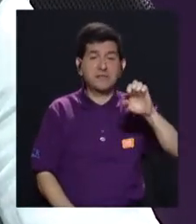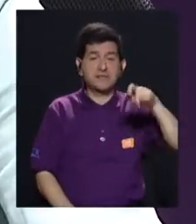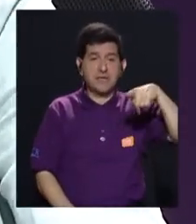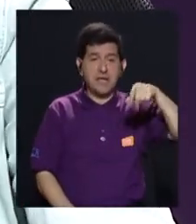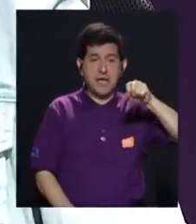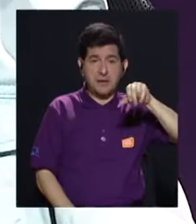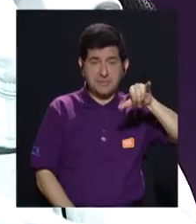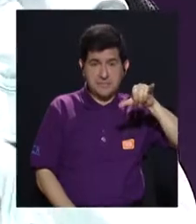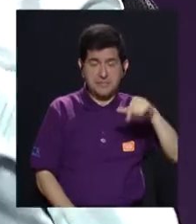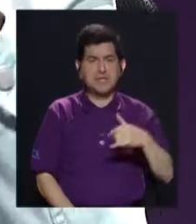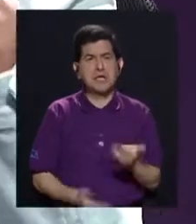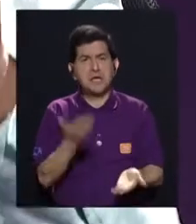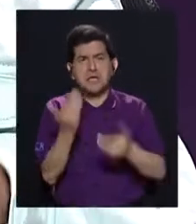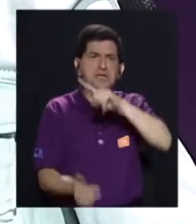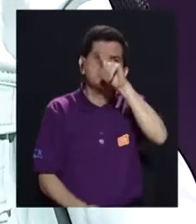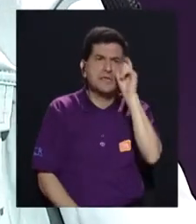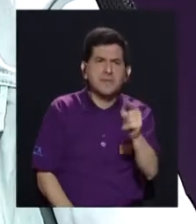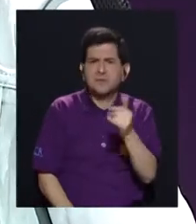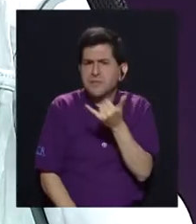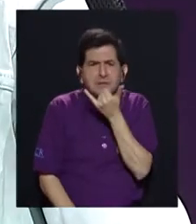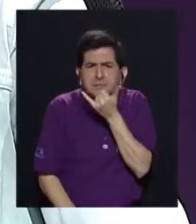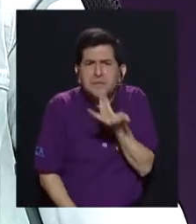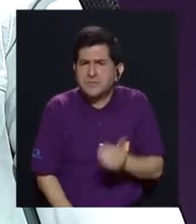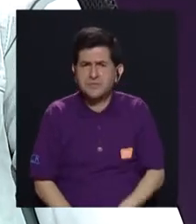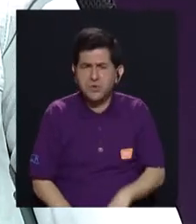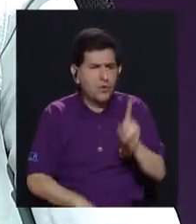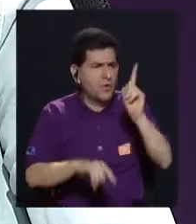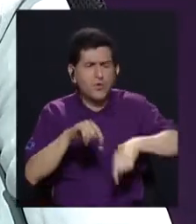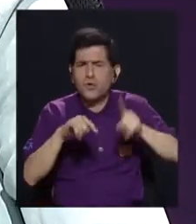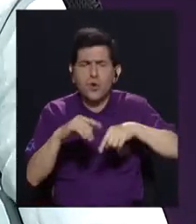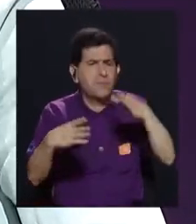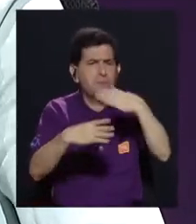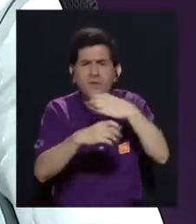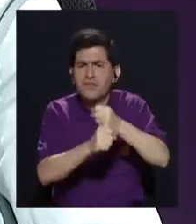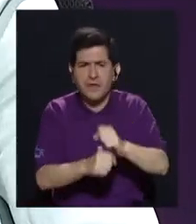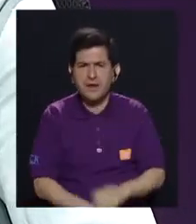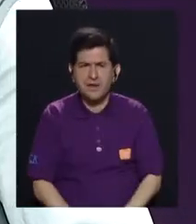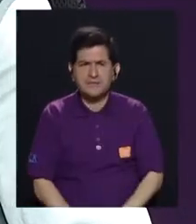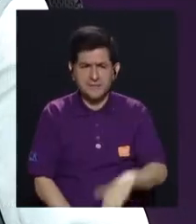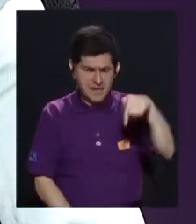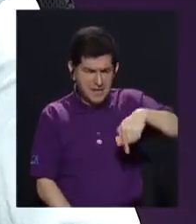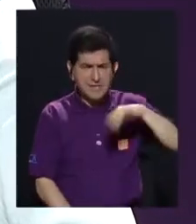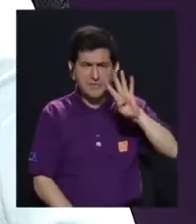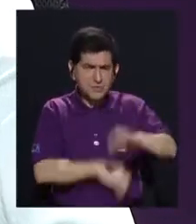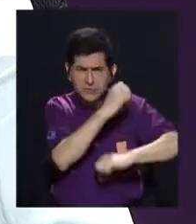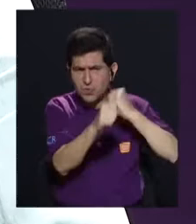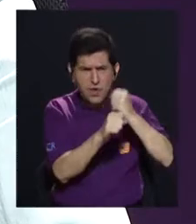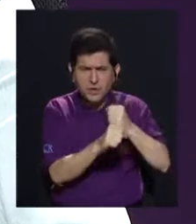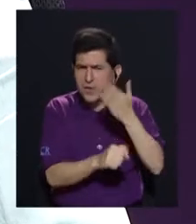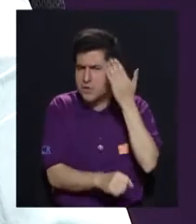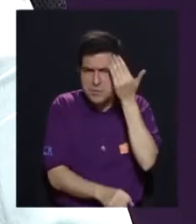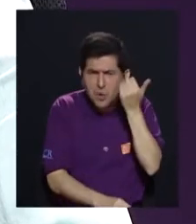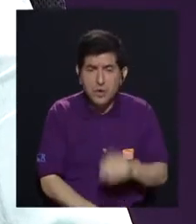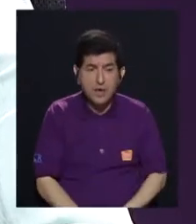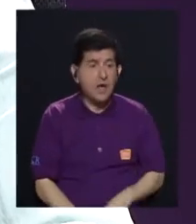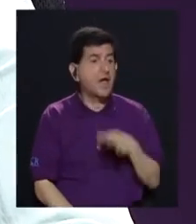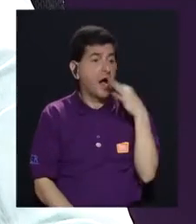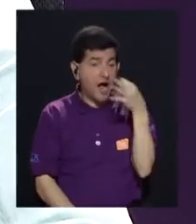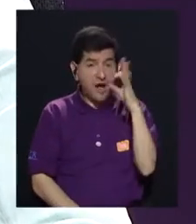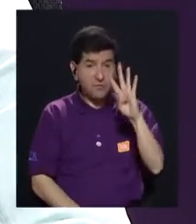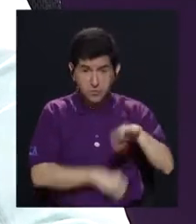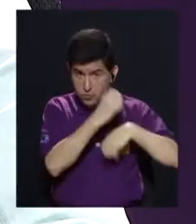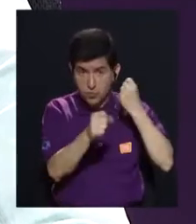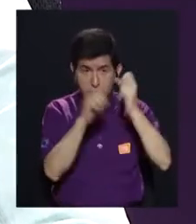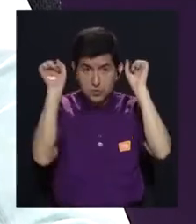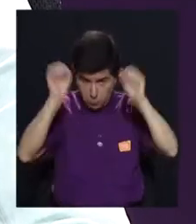nos preguntaríamos que ha pasado porque no se pudo hacer en esta en estos cuatro años se podrá hacer en los siguientes